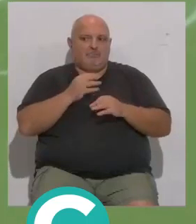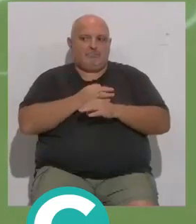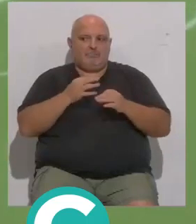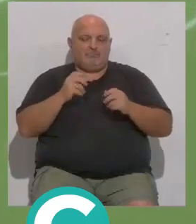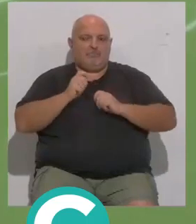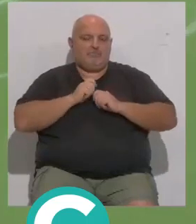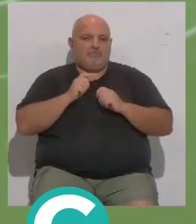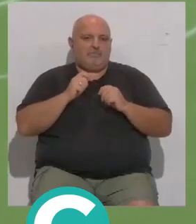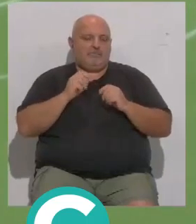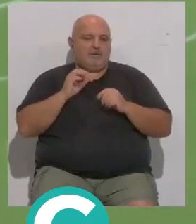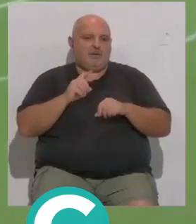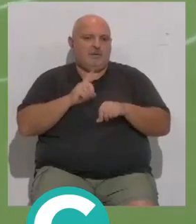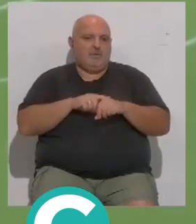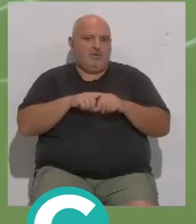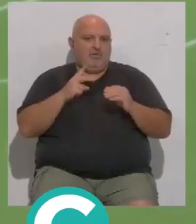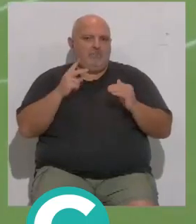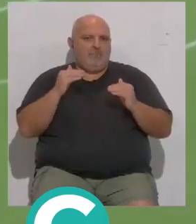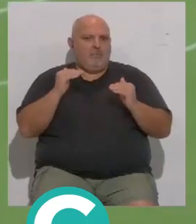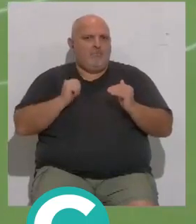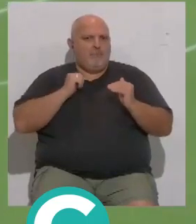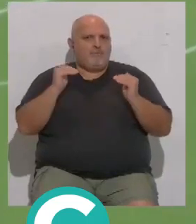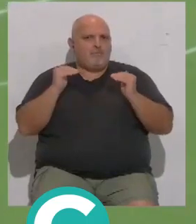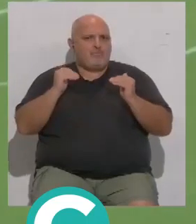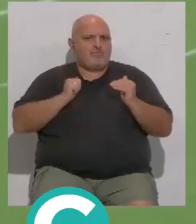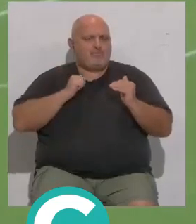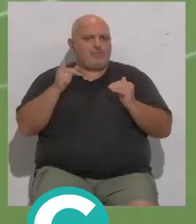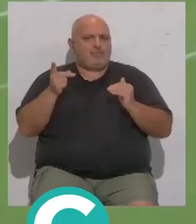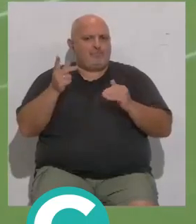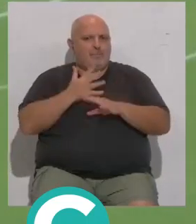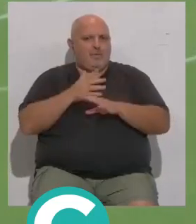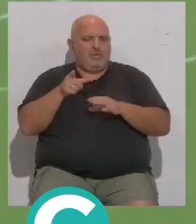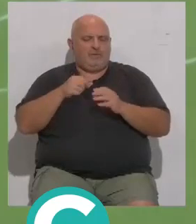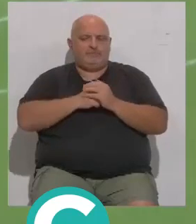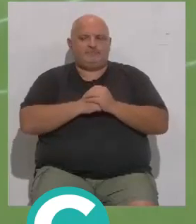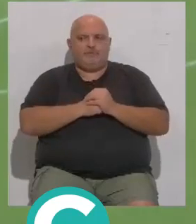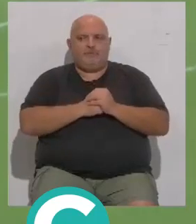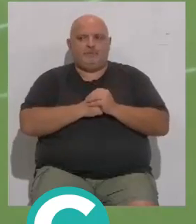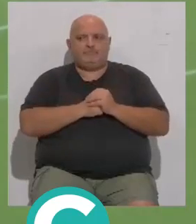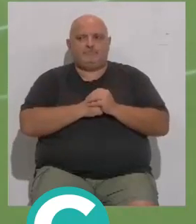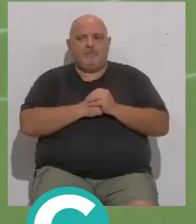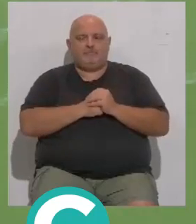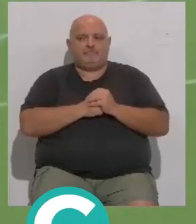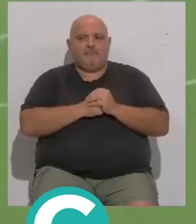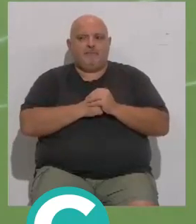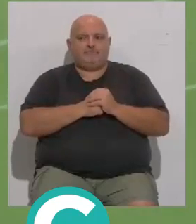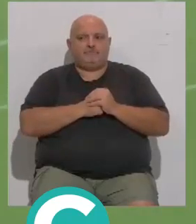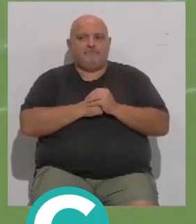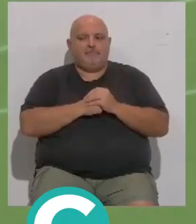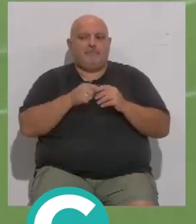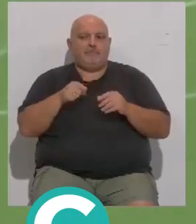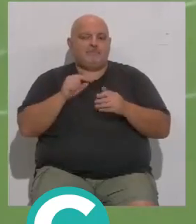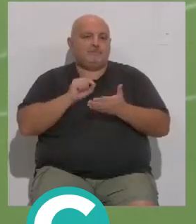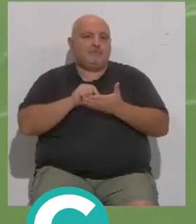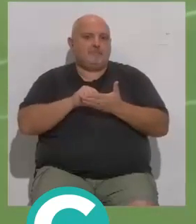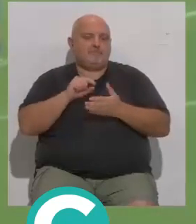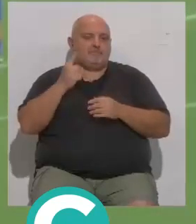para igualar el partido en un gran momento del ariete del equipo de Cifuentes. Así es que, bueno, ese punto